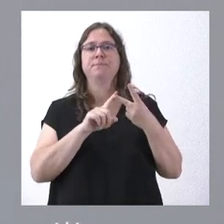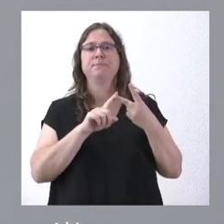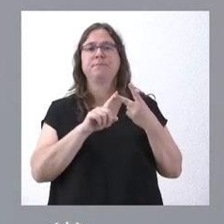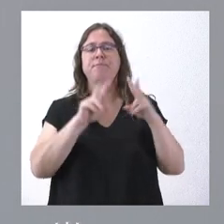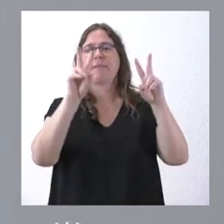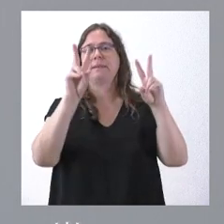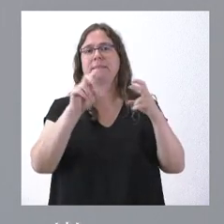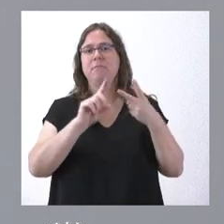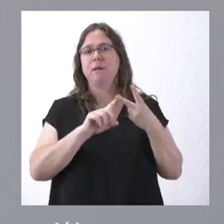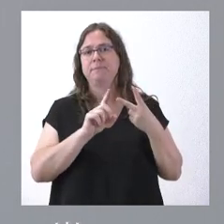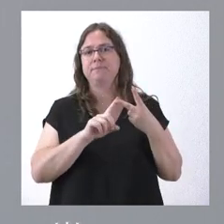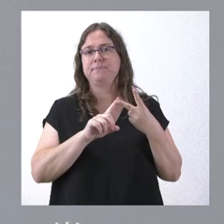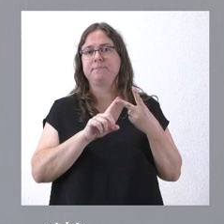de